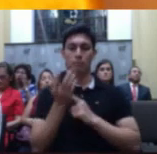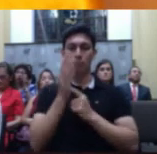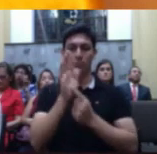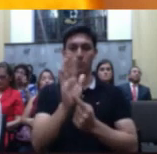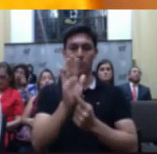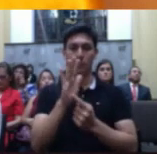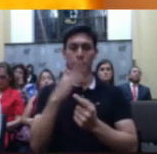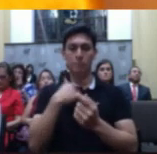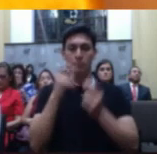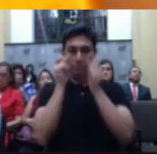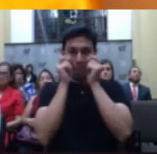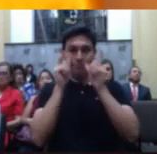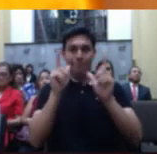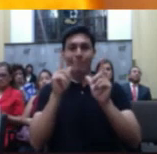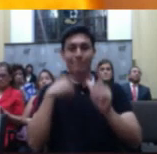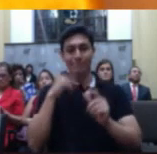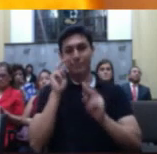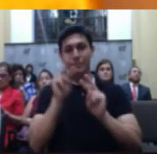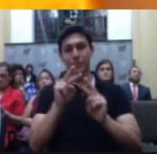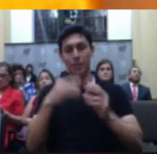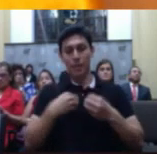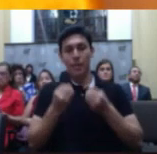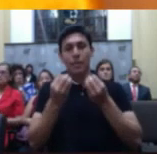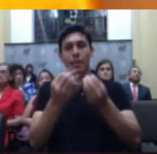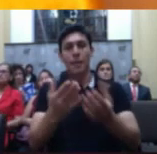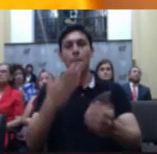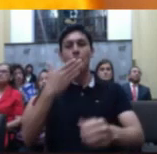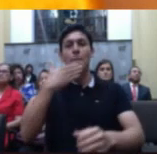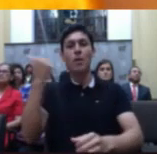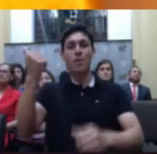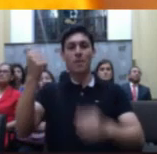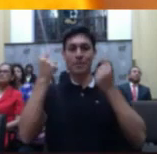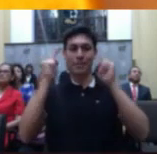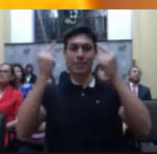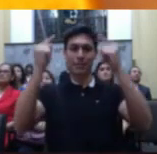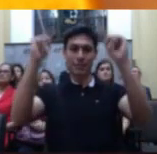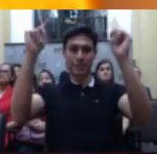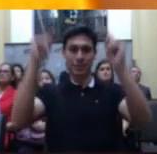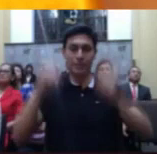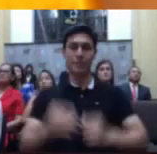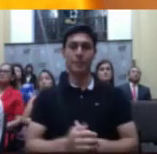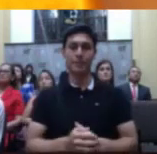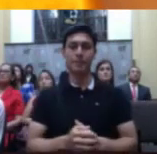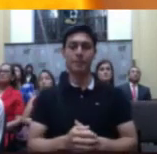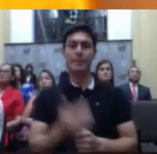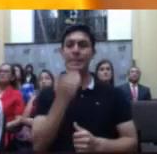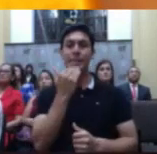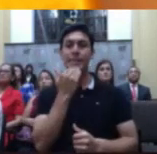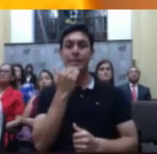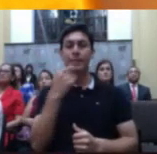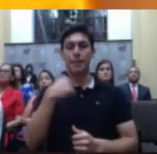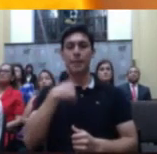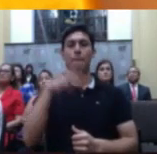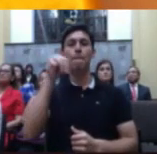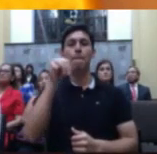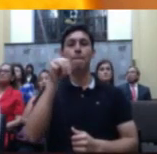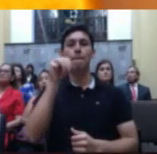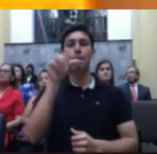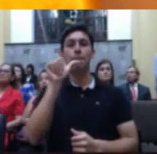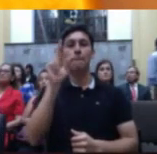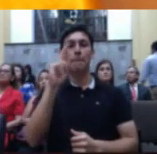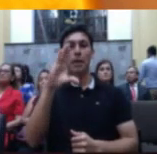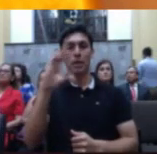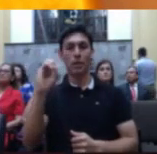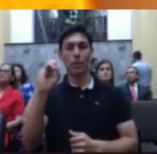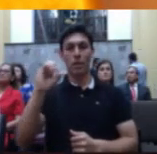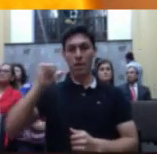estima personal, deseándole los mejores éxitos y parabienes durante su gestión. Atentamente, Marco Antonio Álvarez,